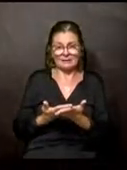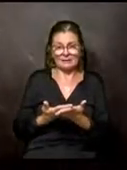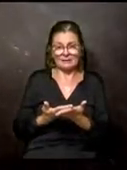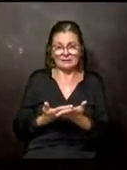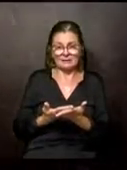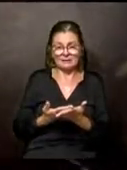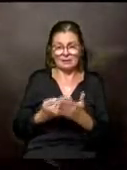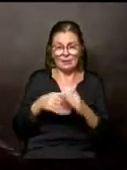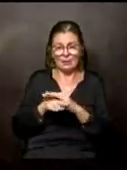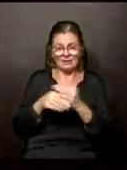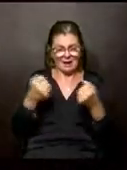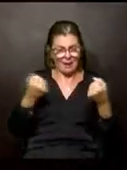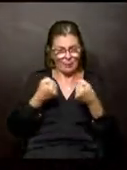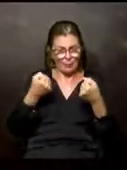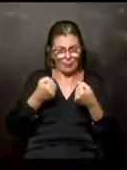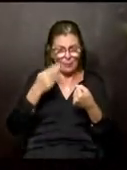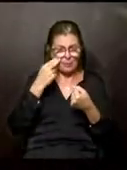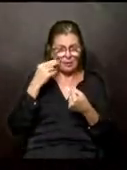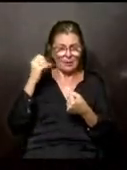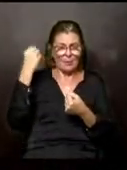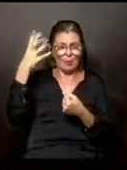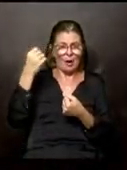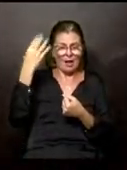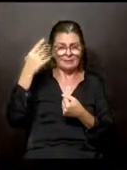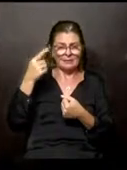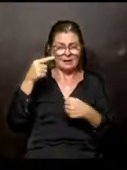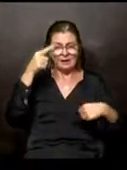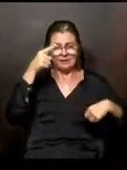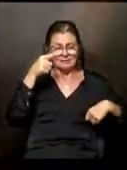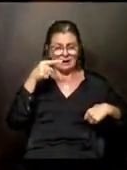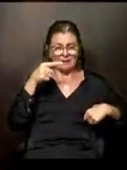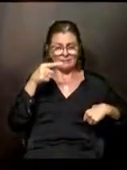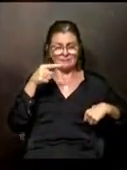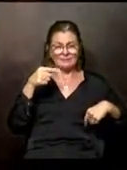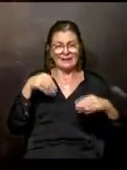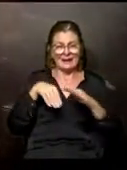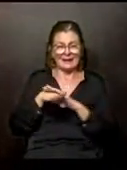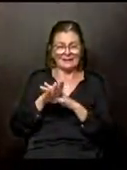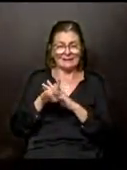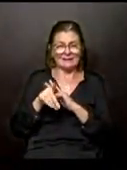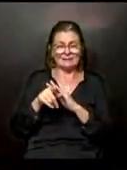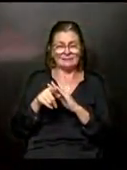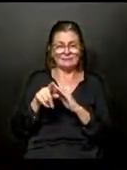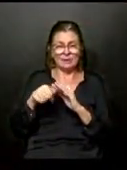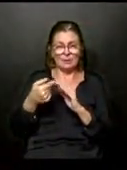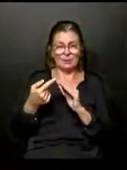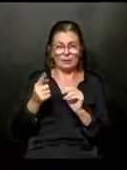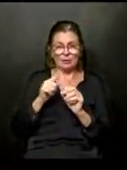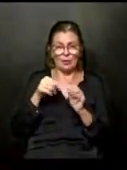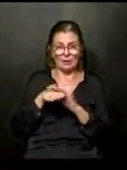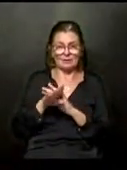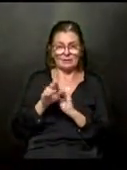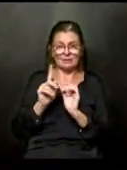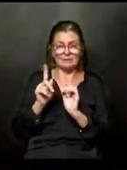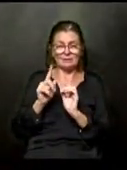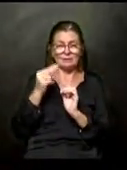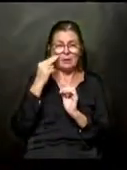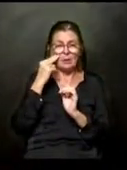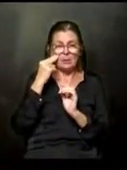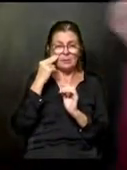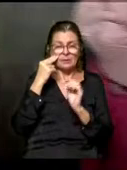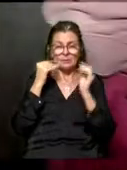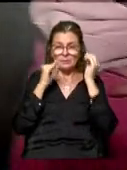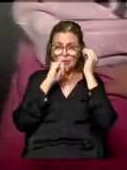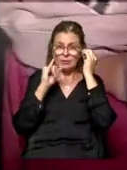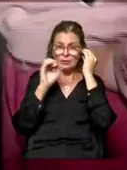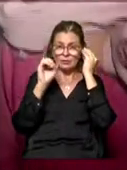ambulancia tampoco, por lo que se ve. Hasta allá arriba la entrada te entra. Después para abajo no entra. Yo tengo problema con Zoe, con mi